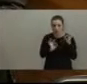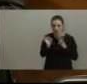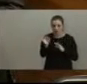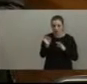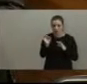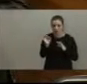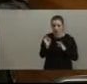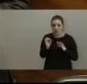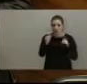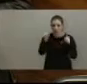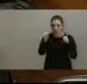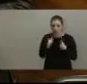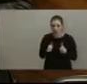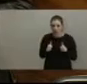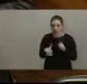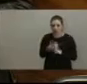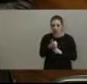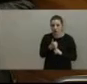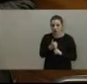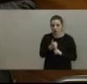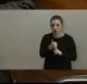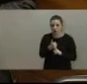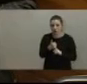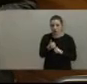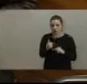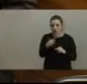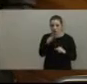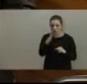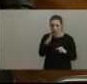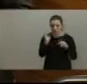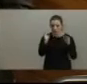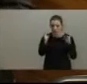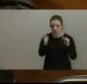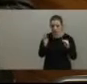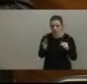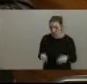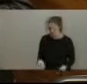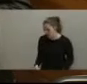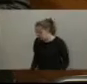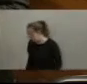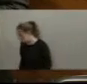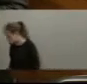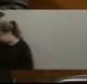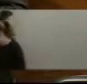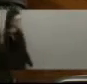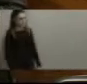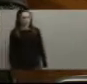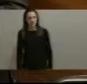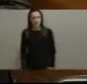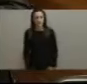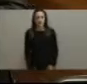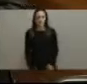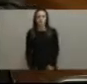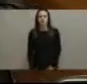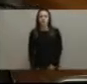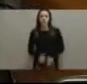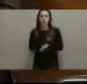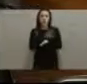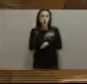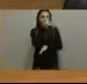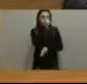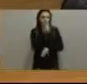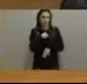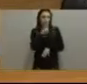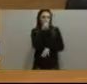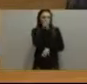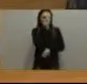de titulación en secundaria, bachillerato y ciclos formativos. En la consejería... Señor consejero, le recuerdo el